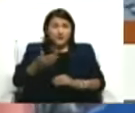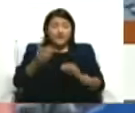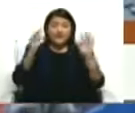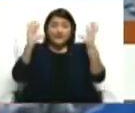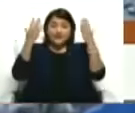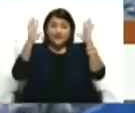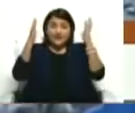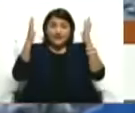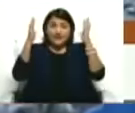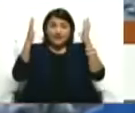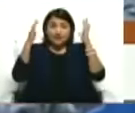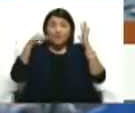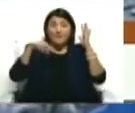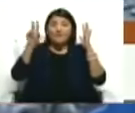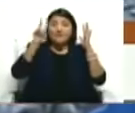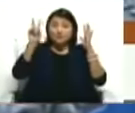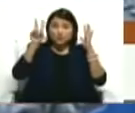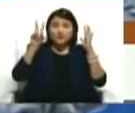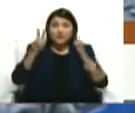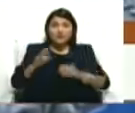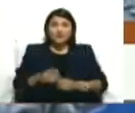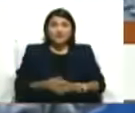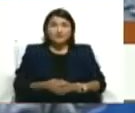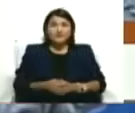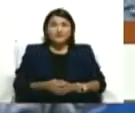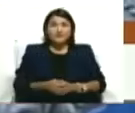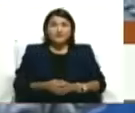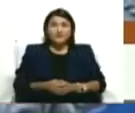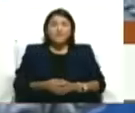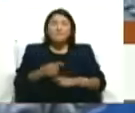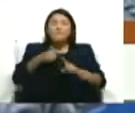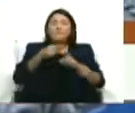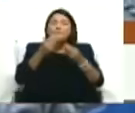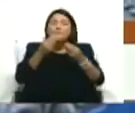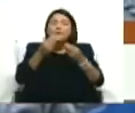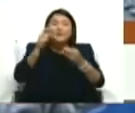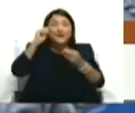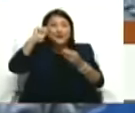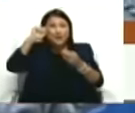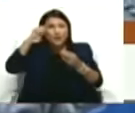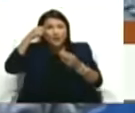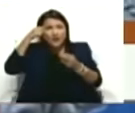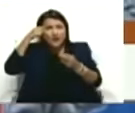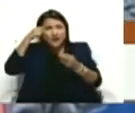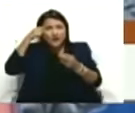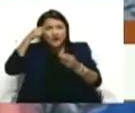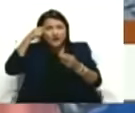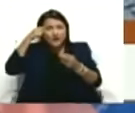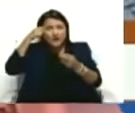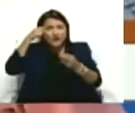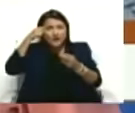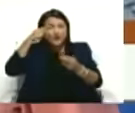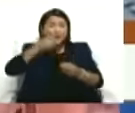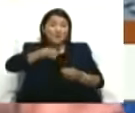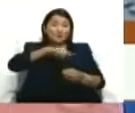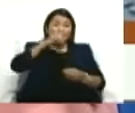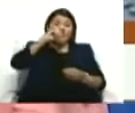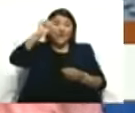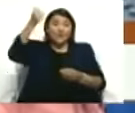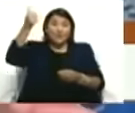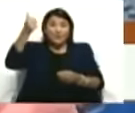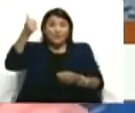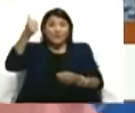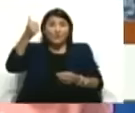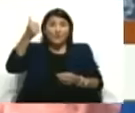celebración para Venezuela. Es un día para recordar quienes ya estamos algo mayorcitos